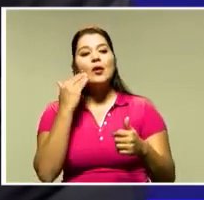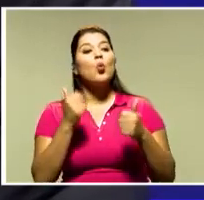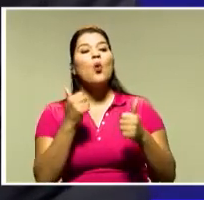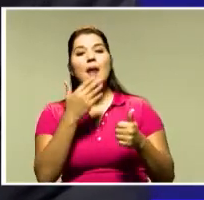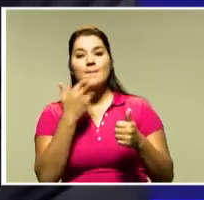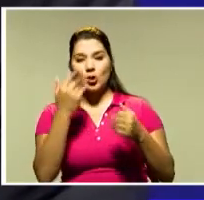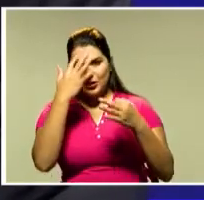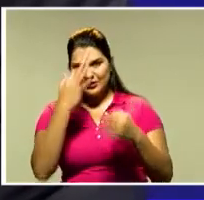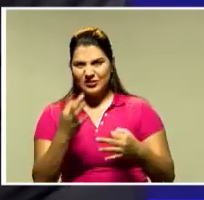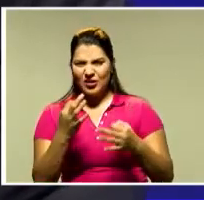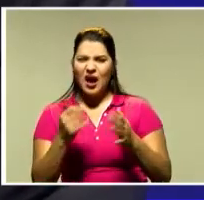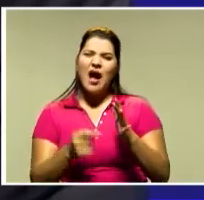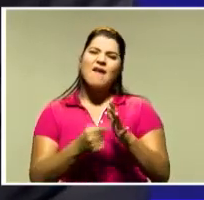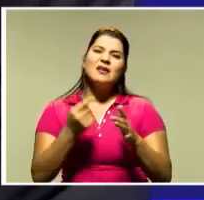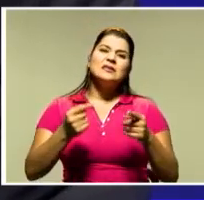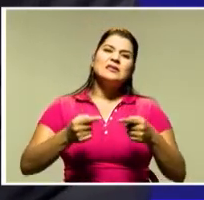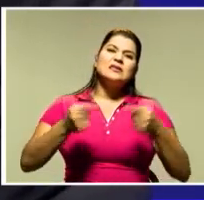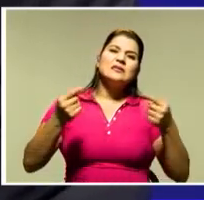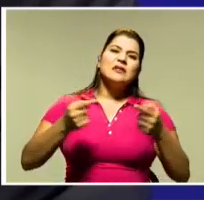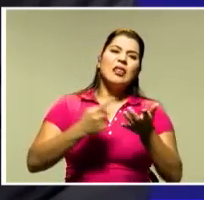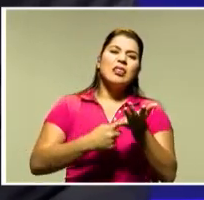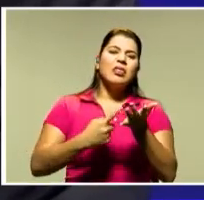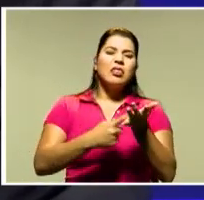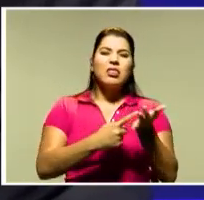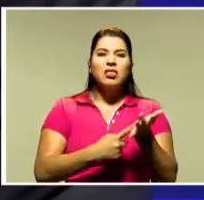son un poquito